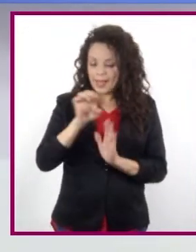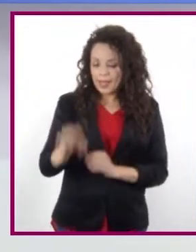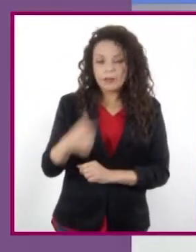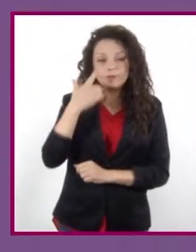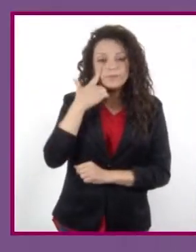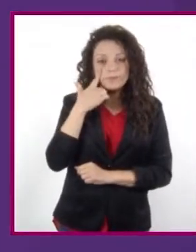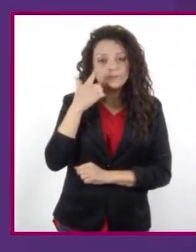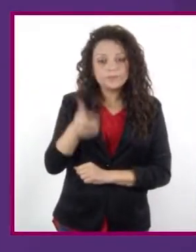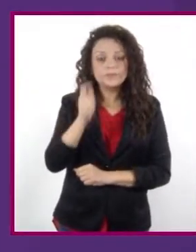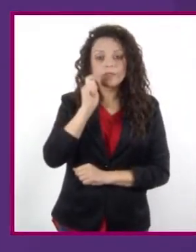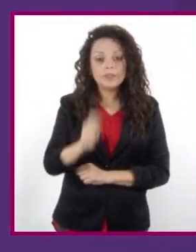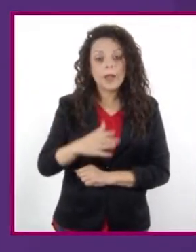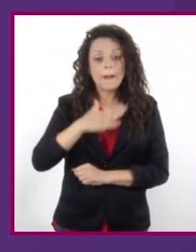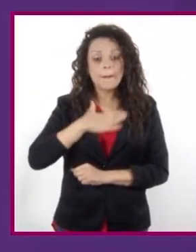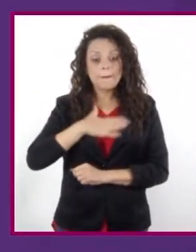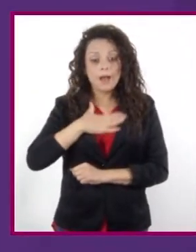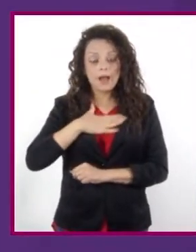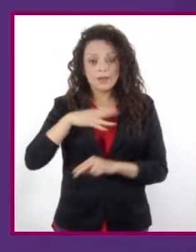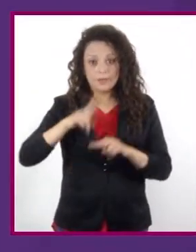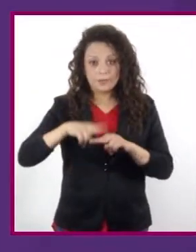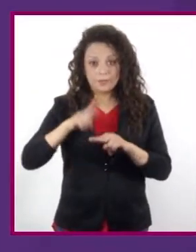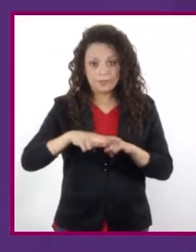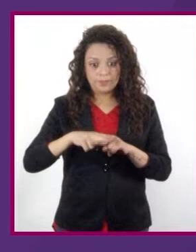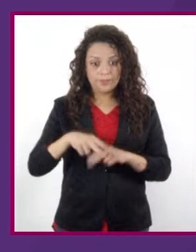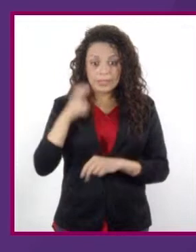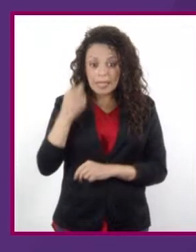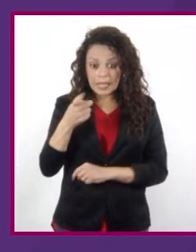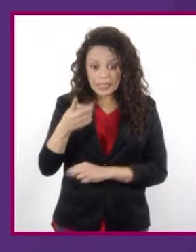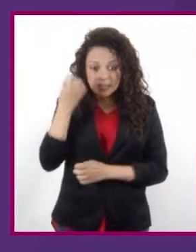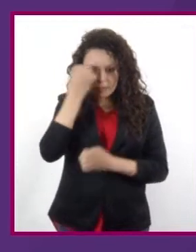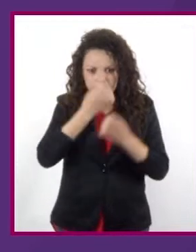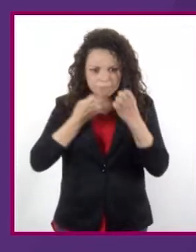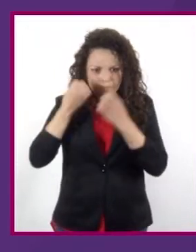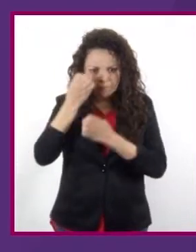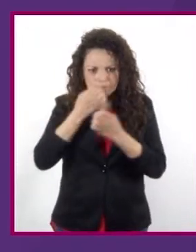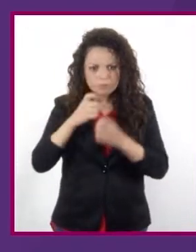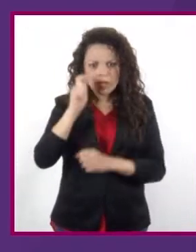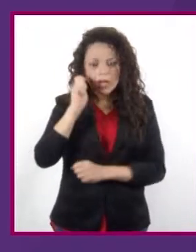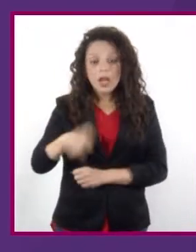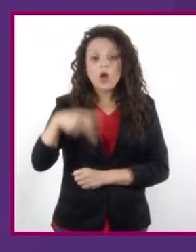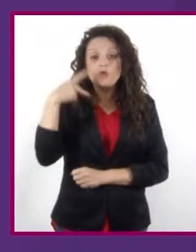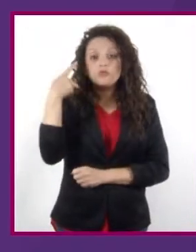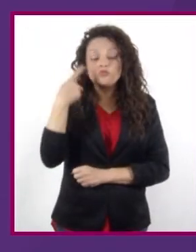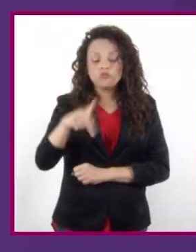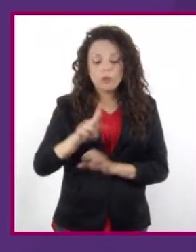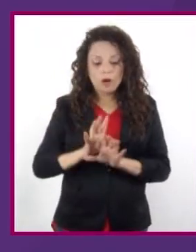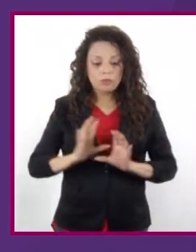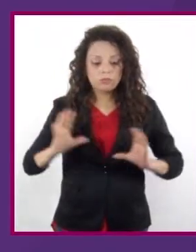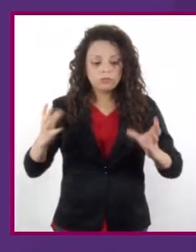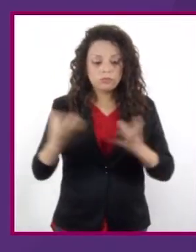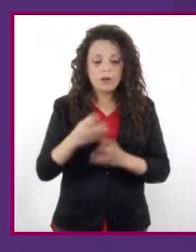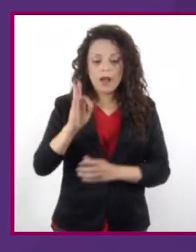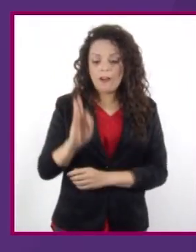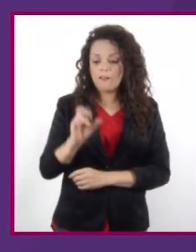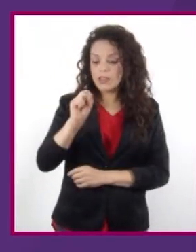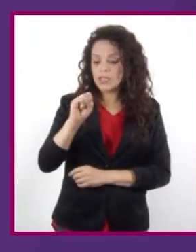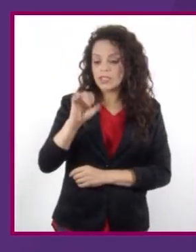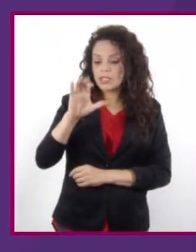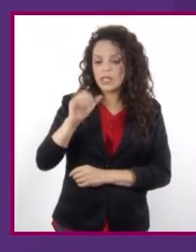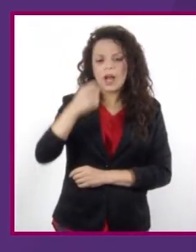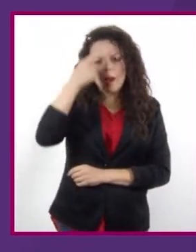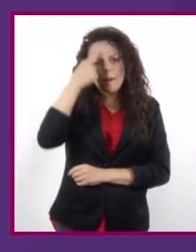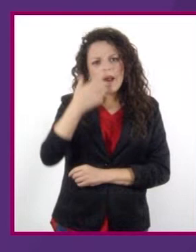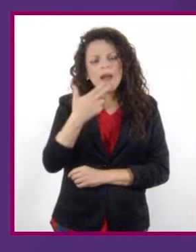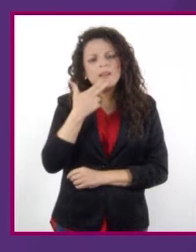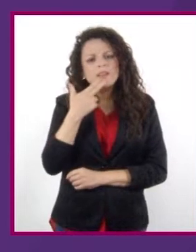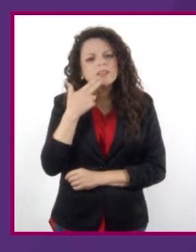observemos el inodoro. Este análisis que están realizando es parte de su estructura física. Piensen en su uso. ¿Para qué sirve